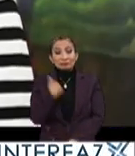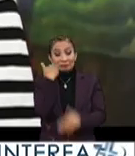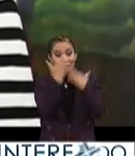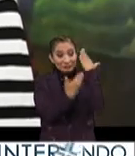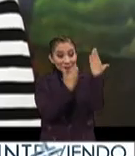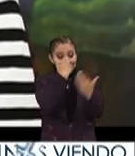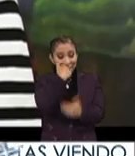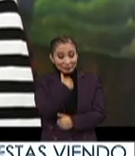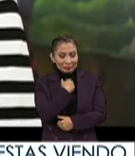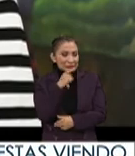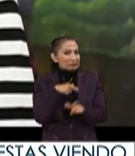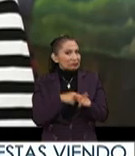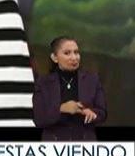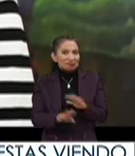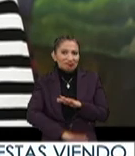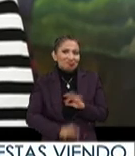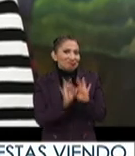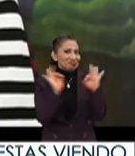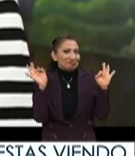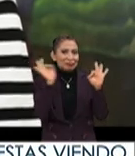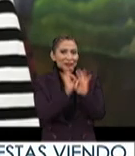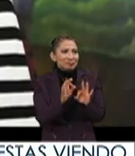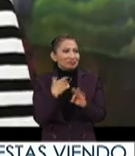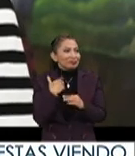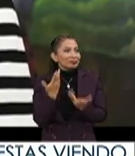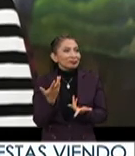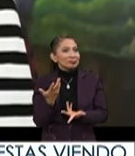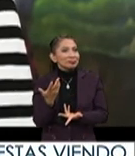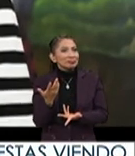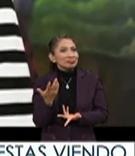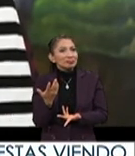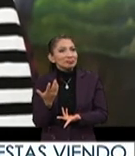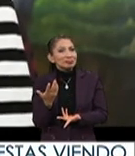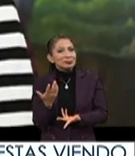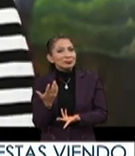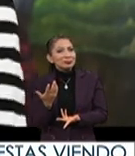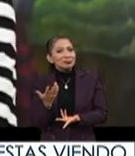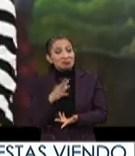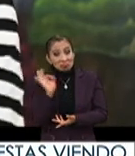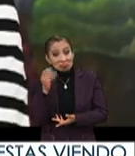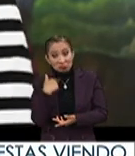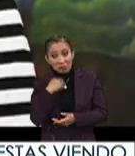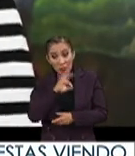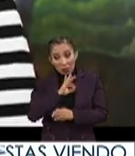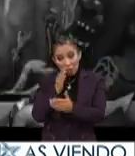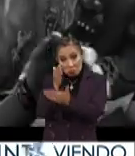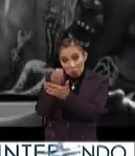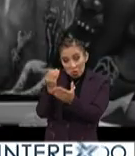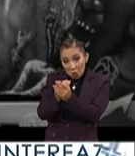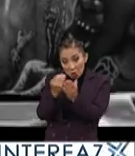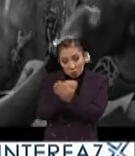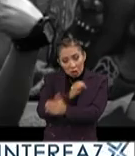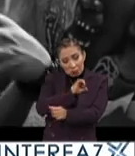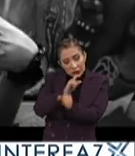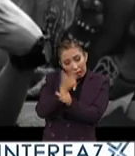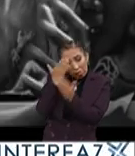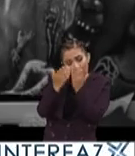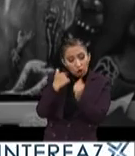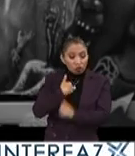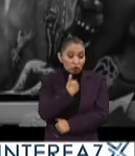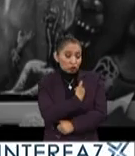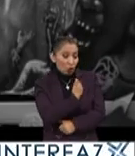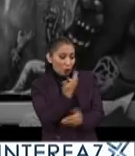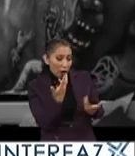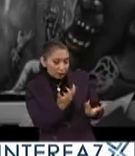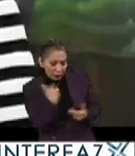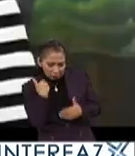Estudiar para mí pues sigue siendo básico, ¿no? Ya sea pues si puedo tomar algún curso de especialización o por mi cuenta